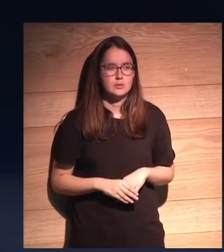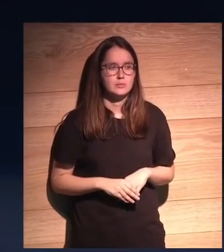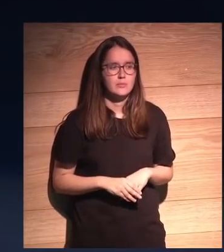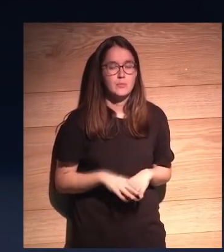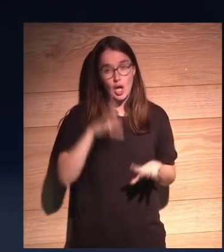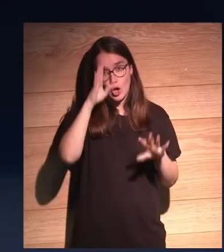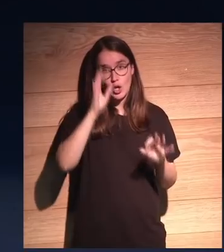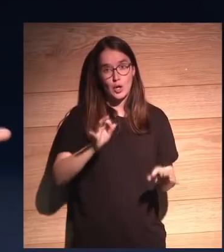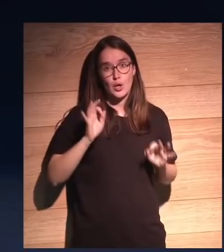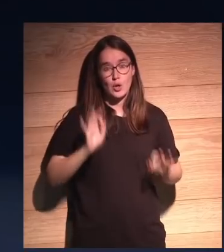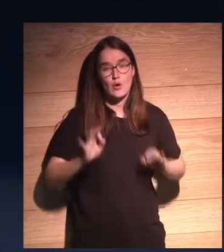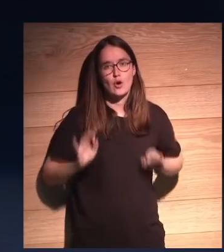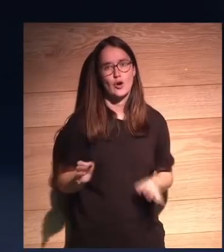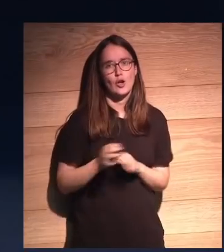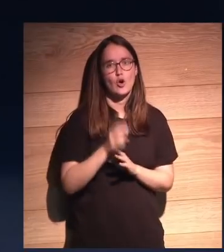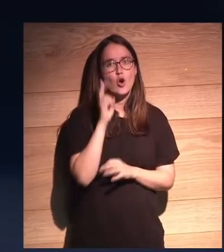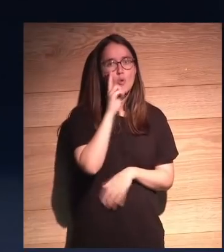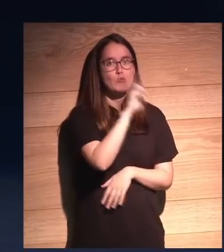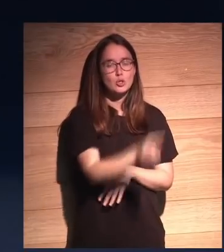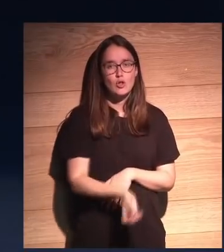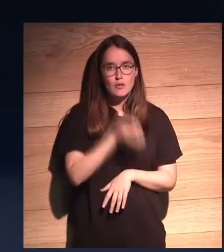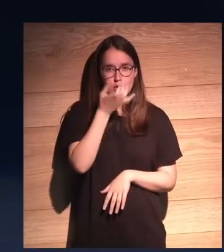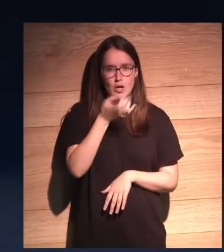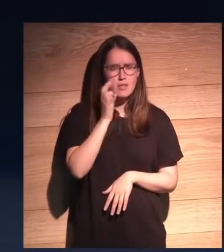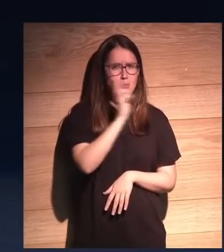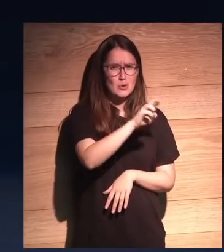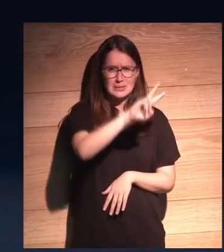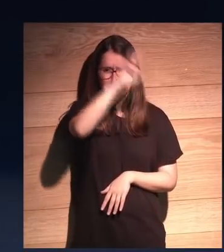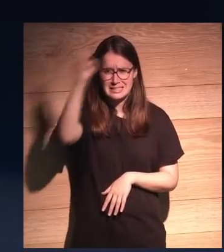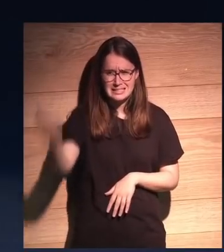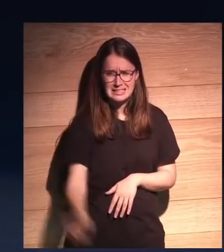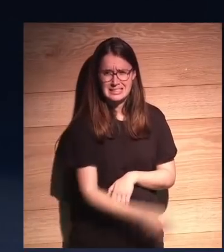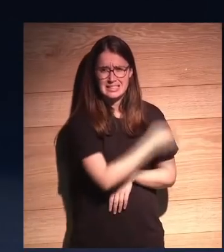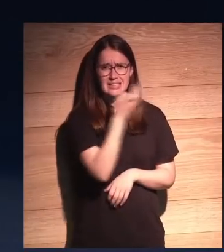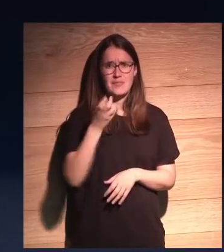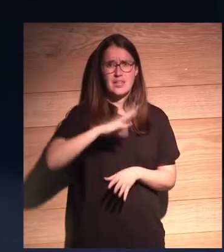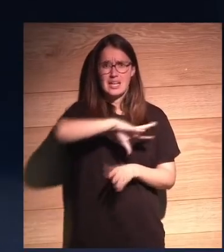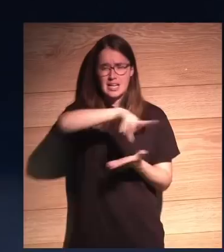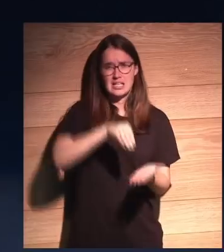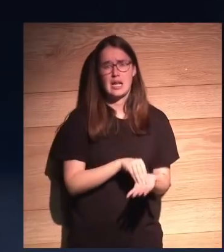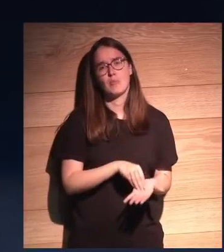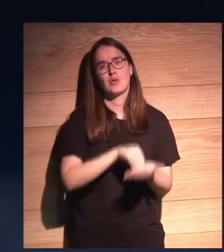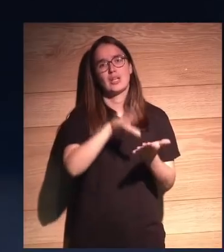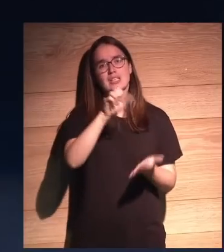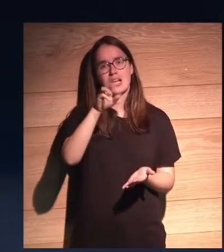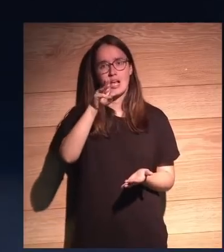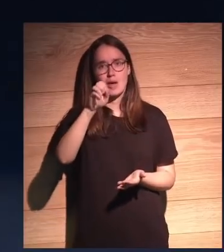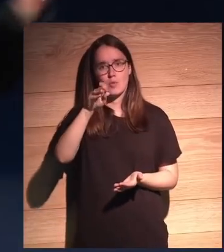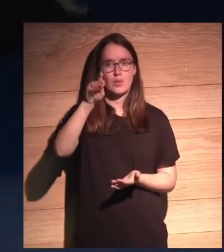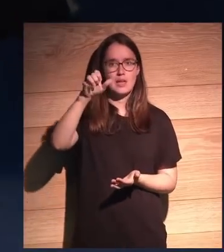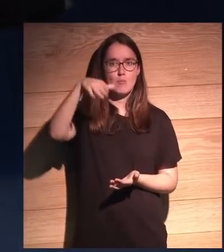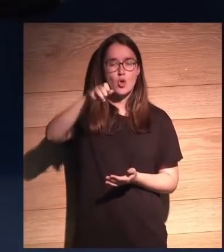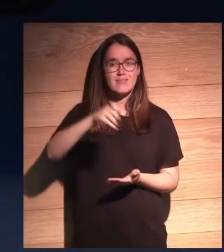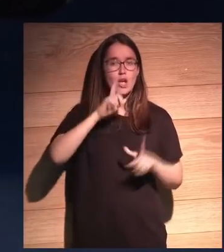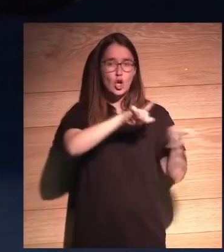supuesto en los Uffizi, en el Pitti, en Nápoles, en el Capodimonte, en colecciones